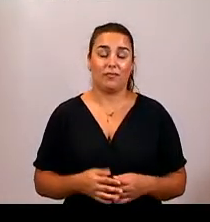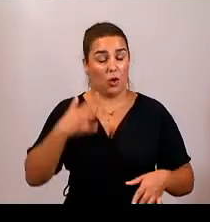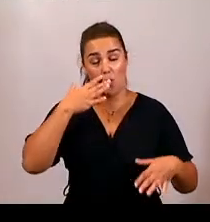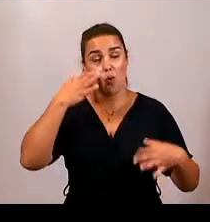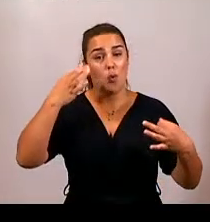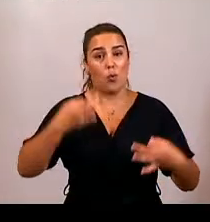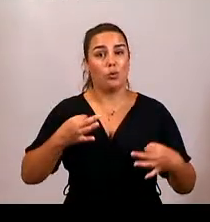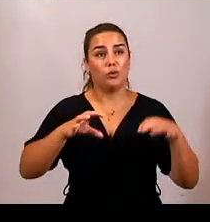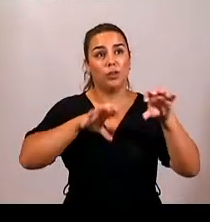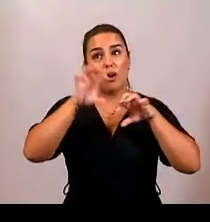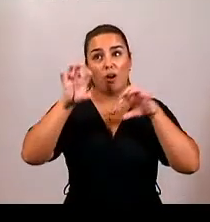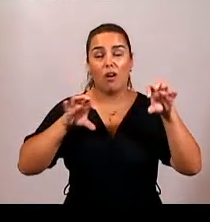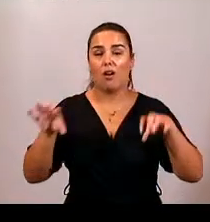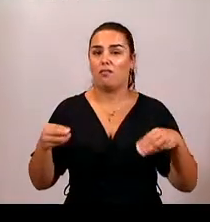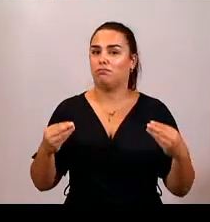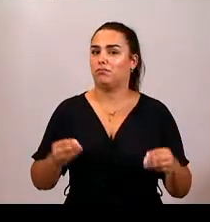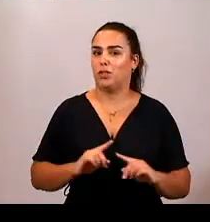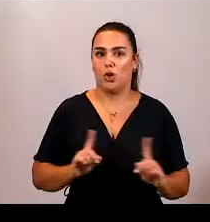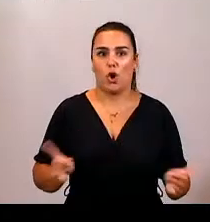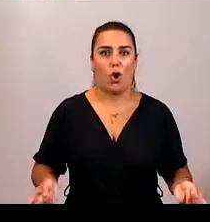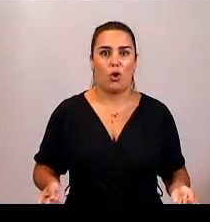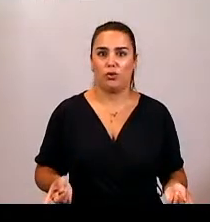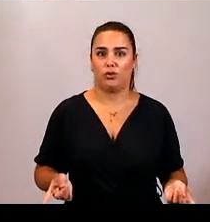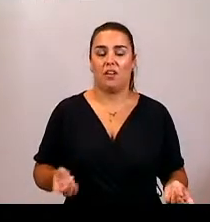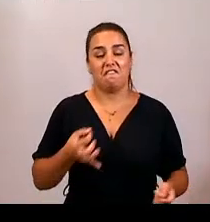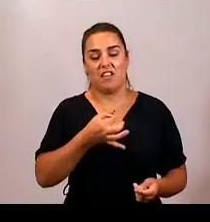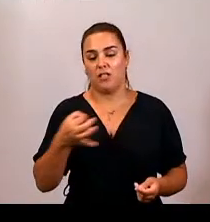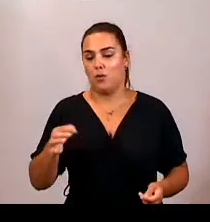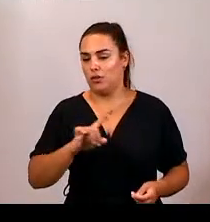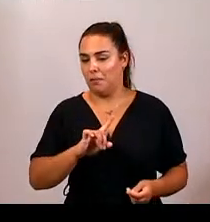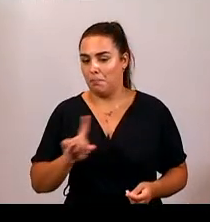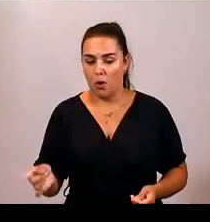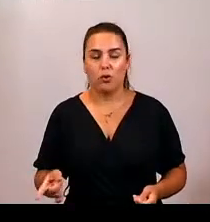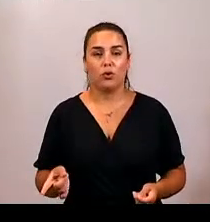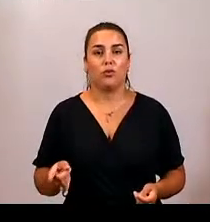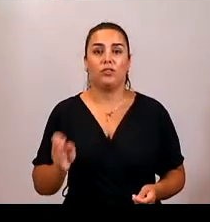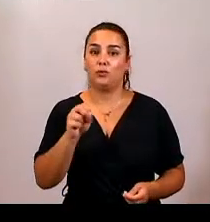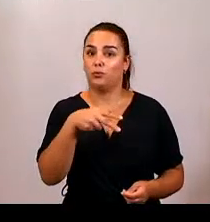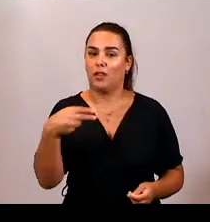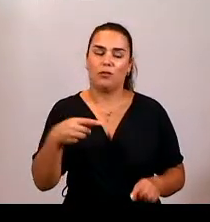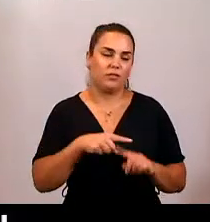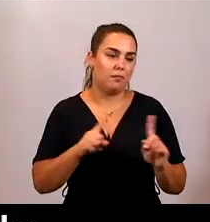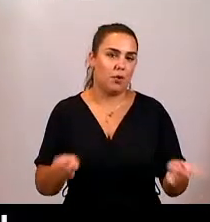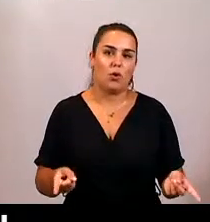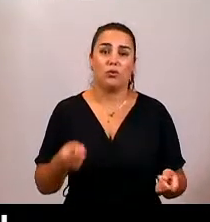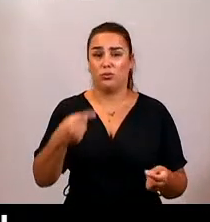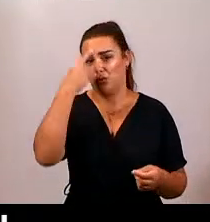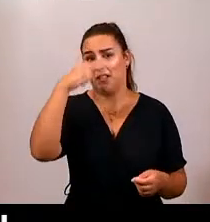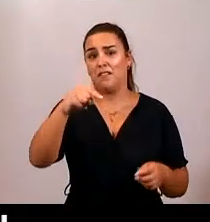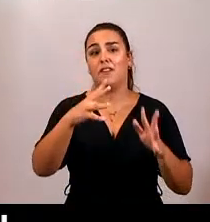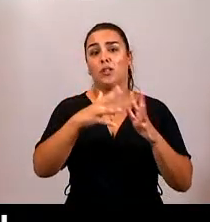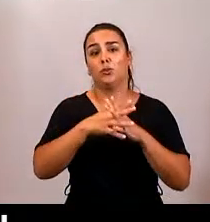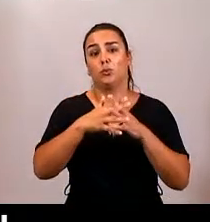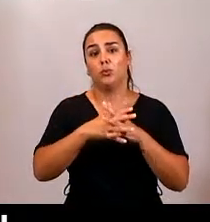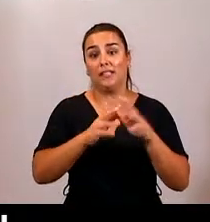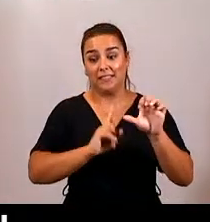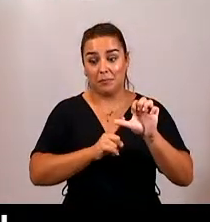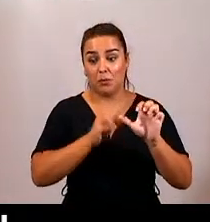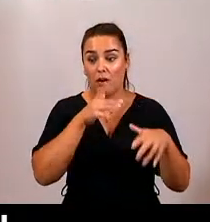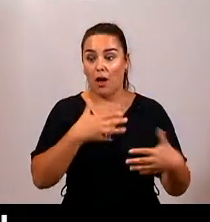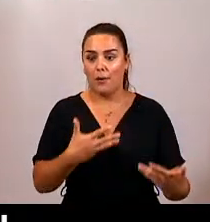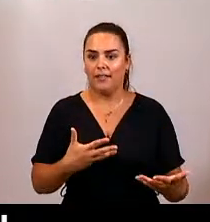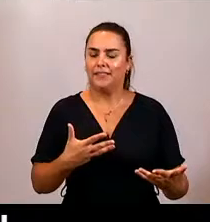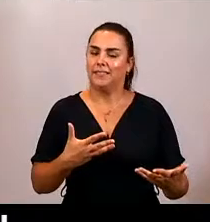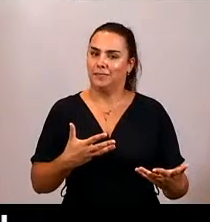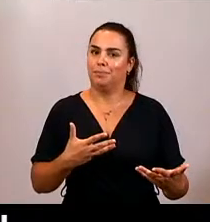justa el tratamiento, ni está siendo efectivo, ni estamos teniendo resultados. Como saben, en infraestructura Extremadura deja mucho que desear, y